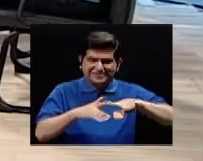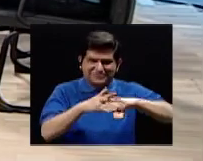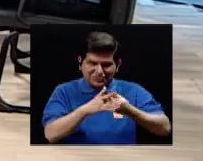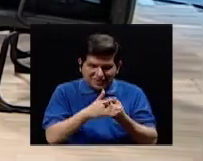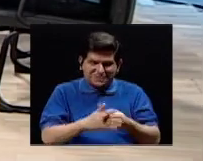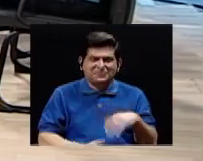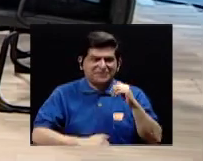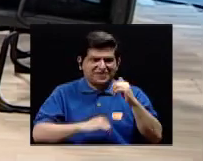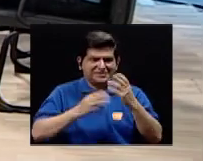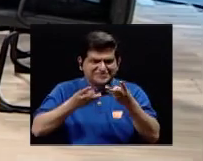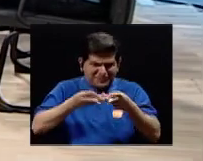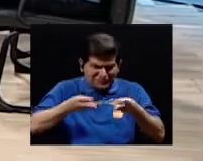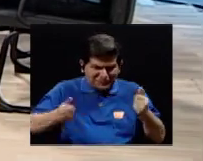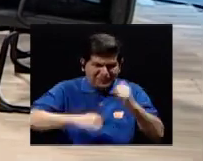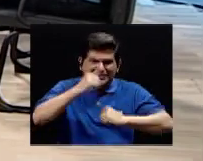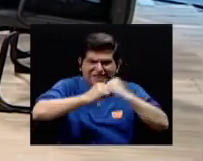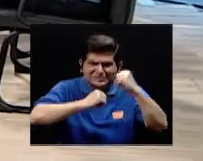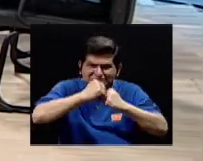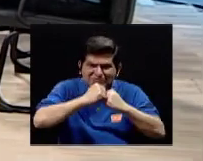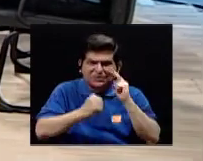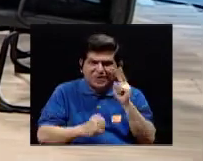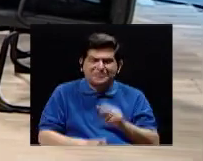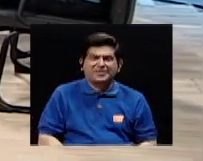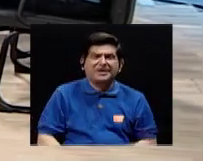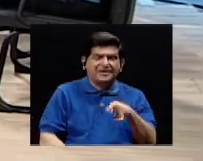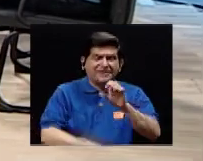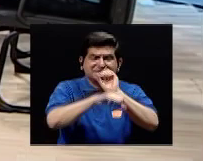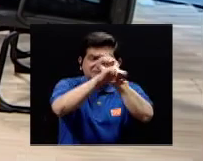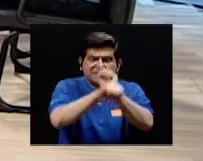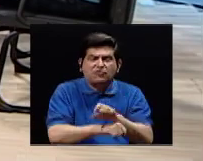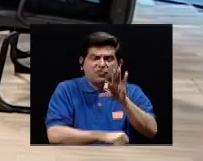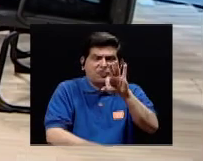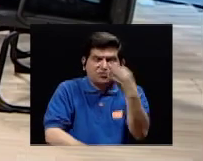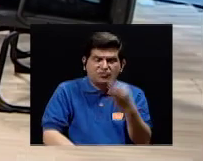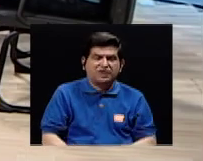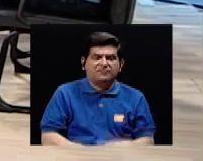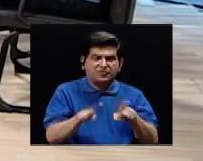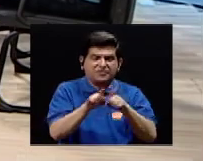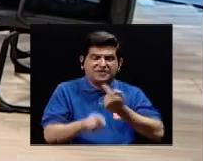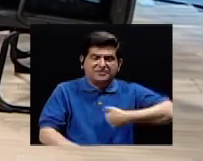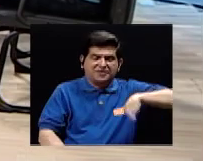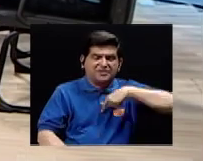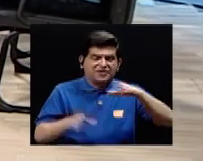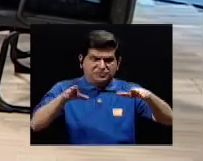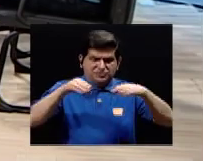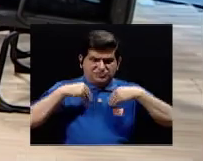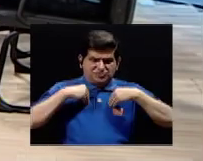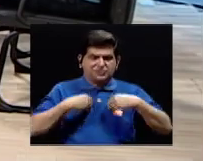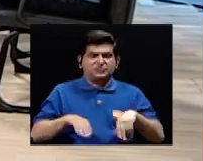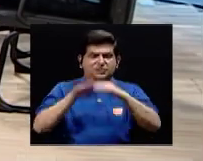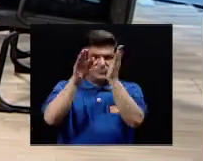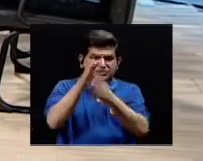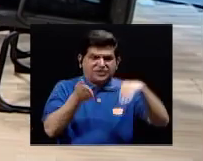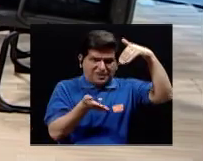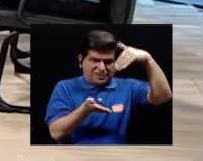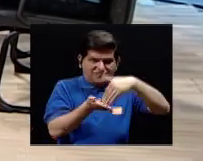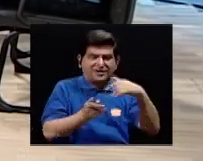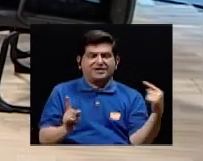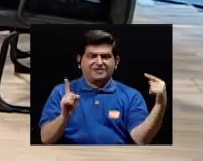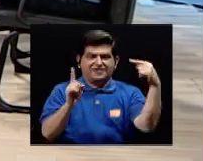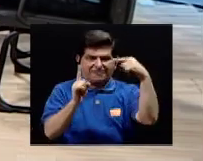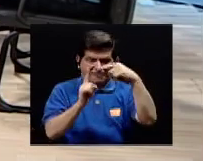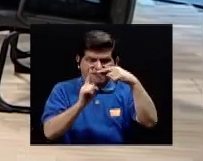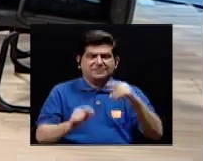empieza a estructurar todo es cuando vemos que ese folclore, que además de alguna manera nos hemos apropiado aquí en el Valle Central, ajá, y lo hemos